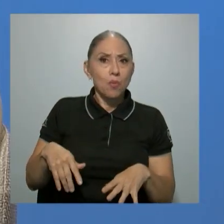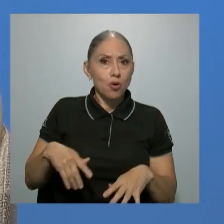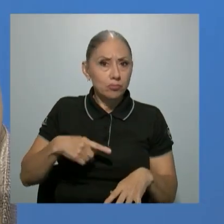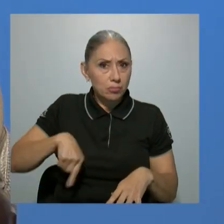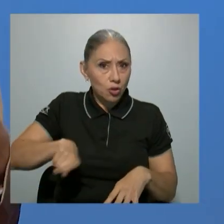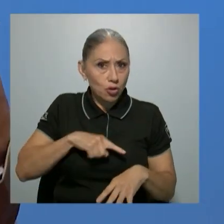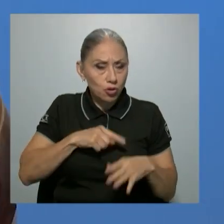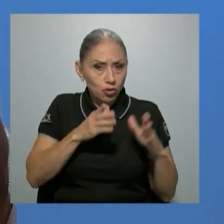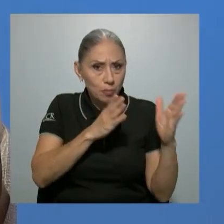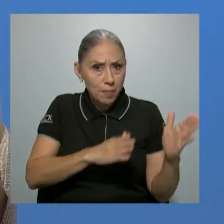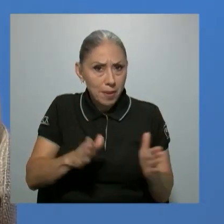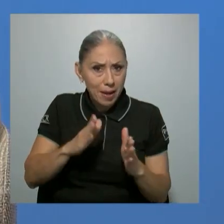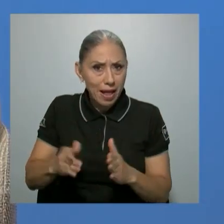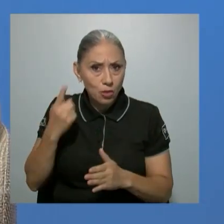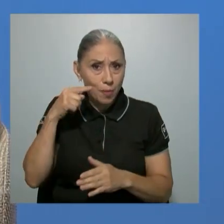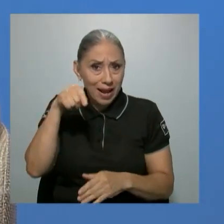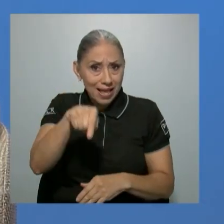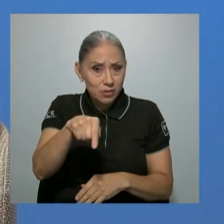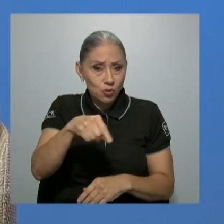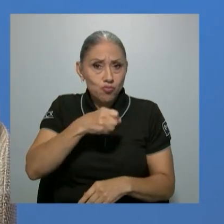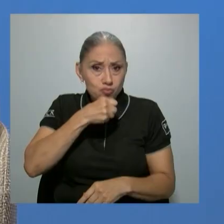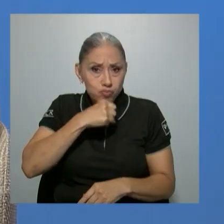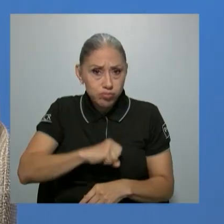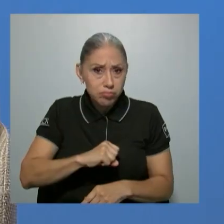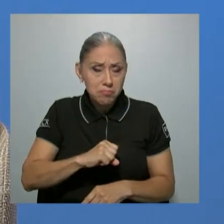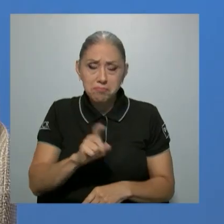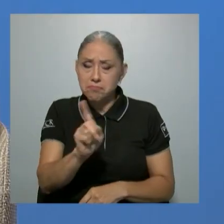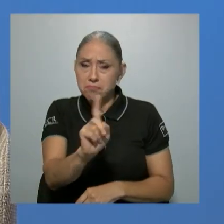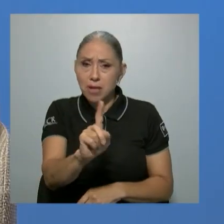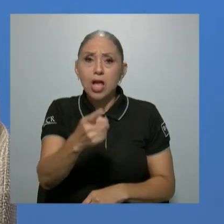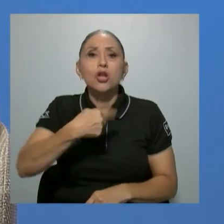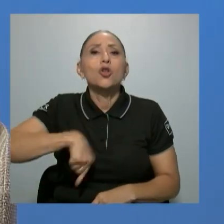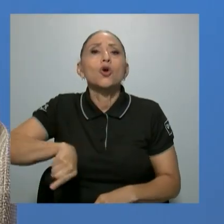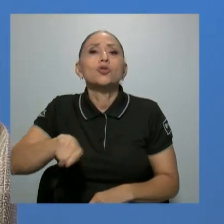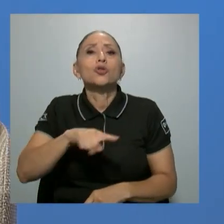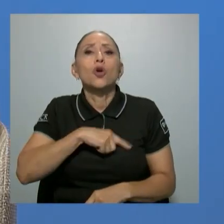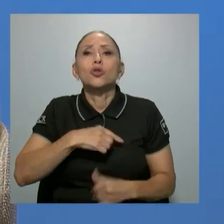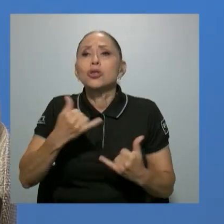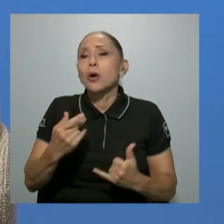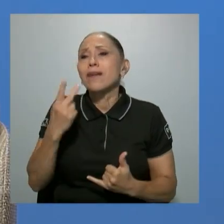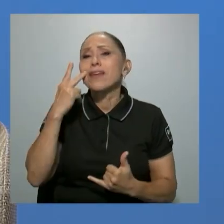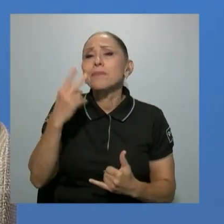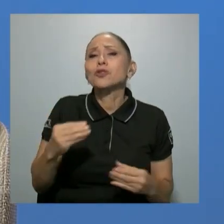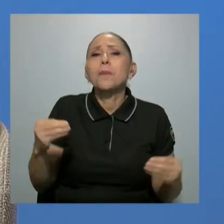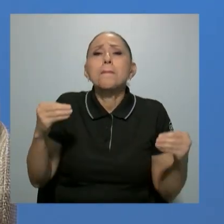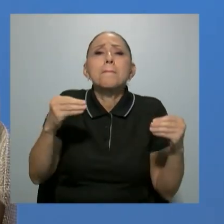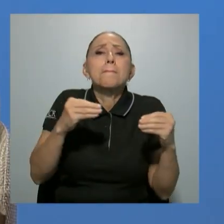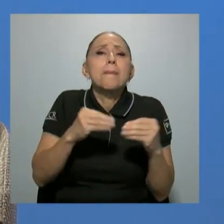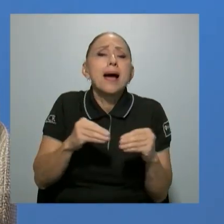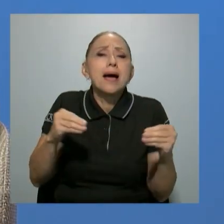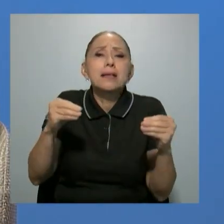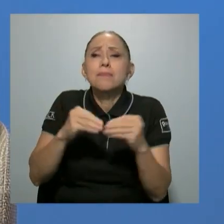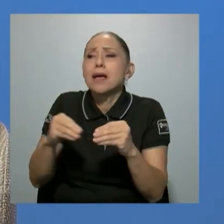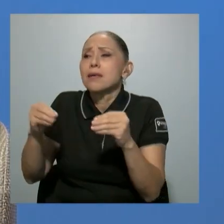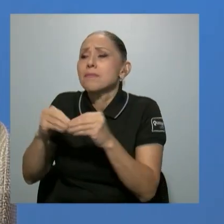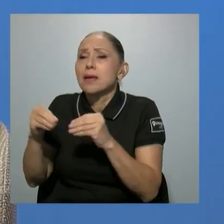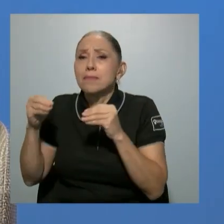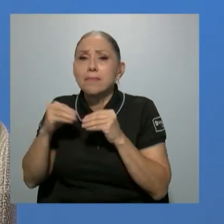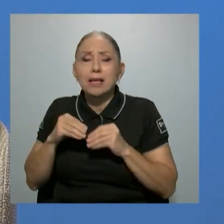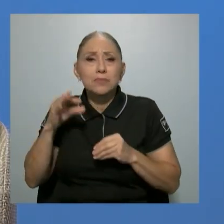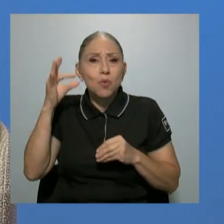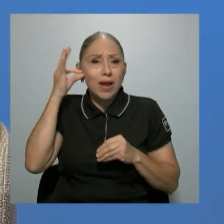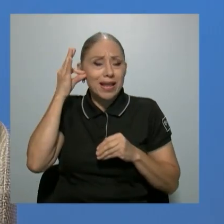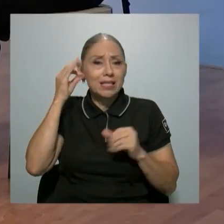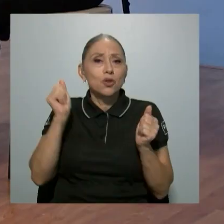para ese envejecimiento. Tenemos una ultra baja tasa de fecundidad, o sea, cada vez las mujeres tienen menos hijos e hijas.